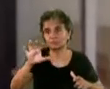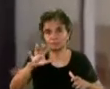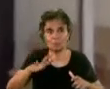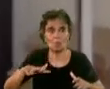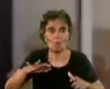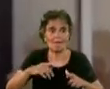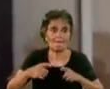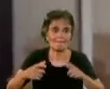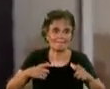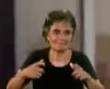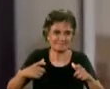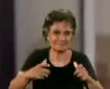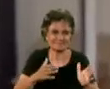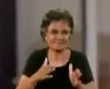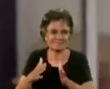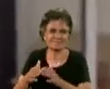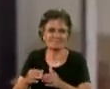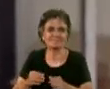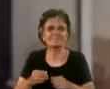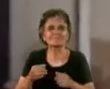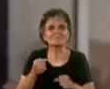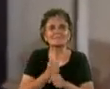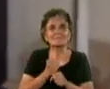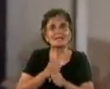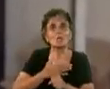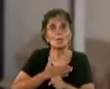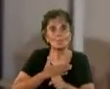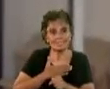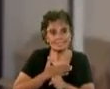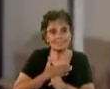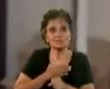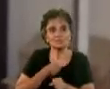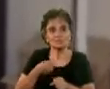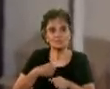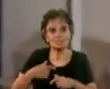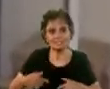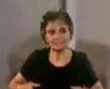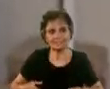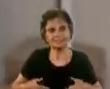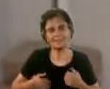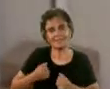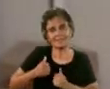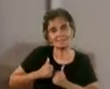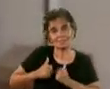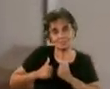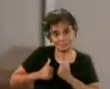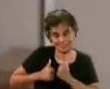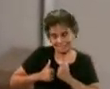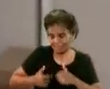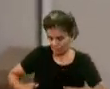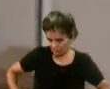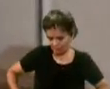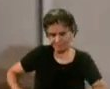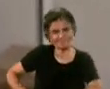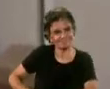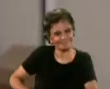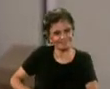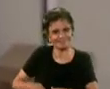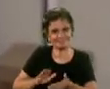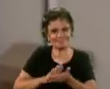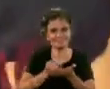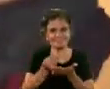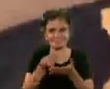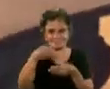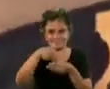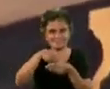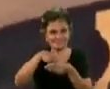Mi emprendimiento es Guapitas, diseños portátiles. Hago riñoneras, bolsitos, billeteras. ¿Todo